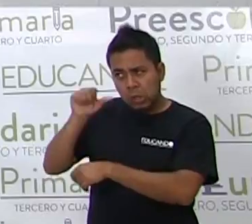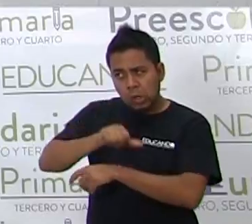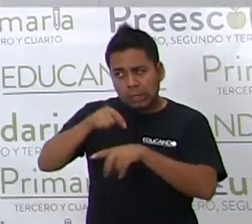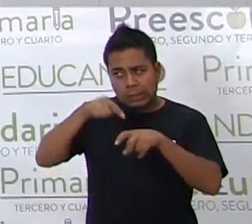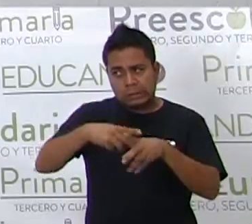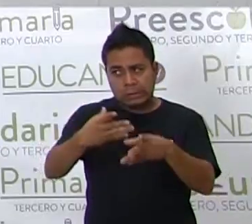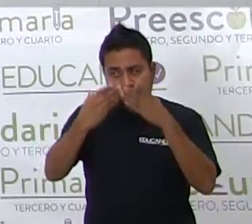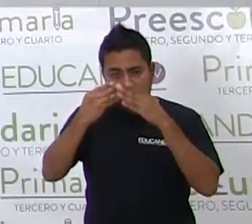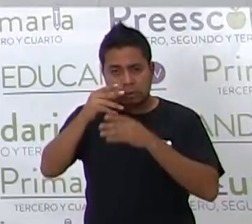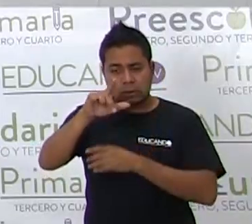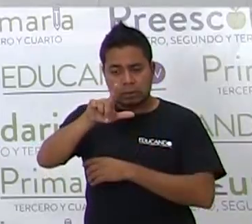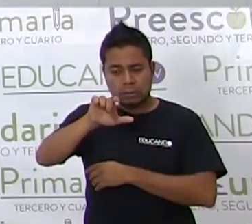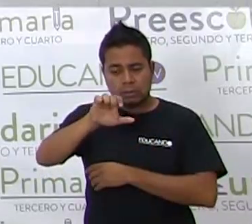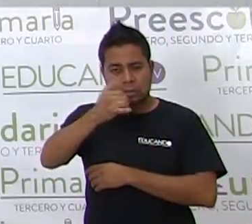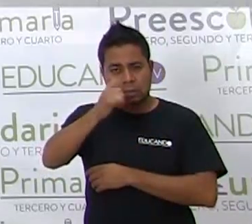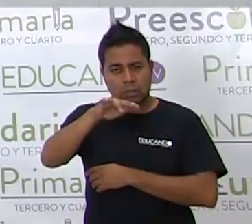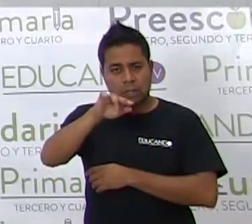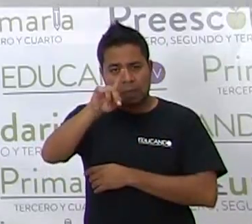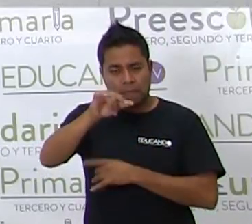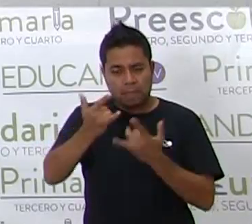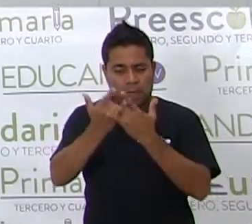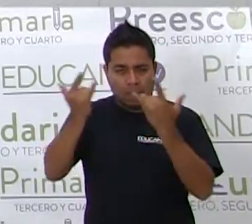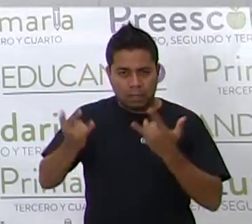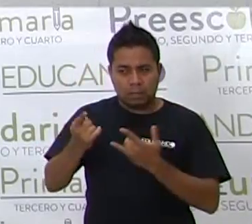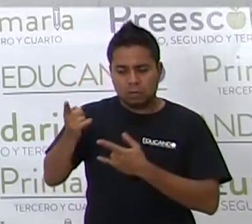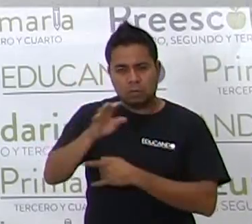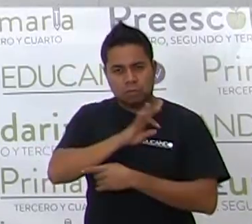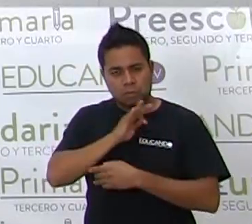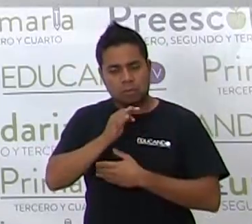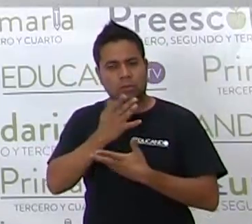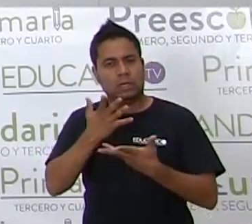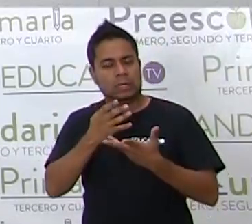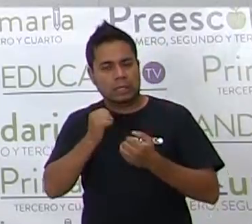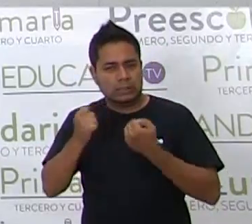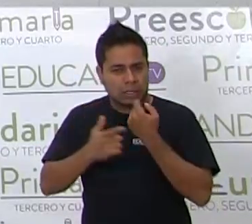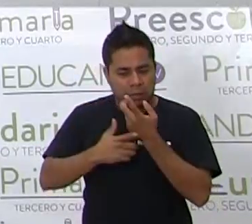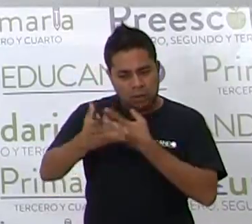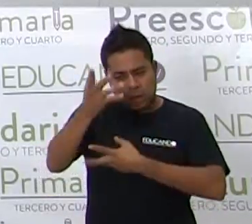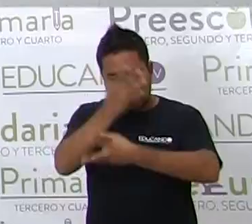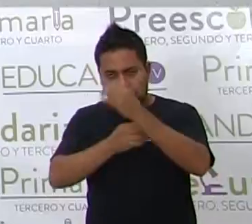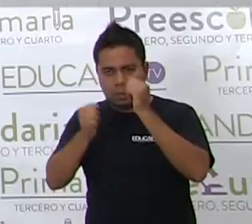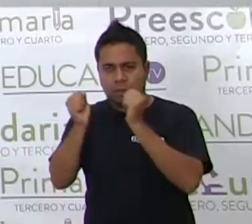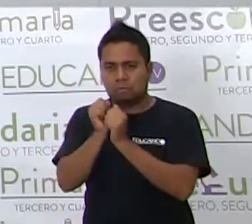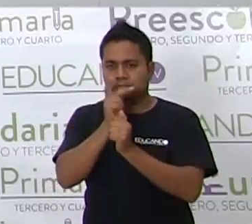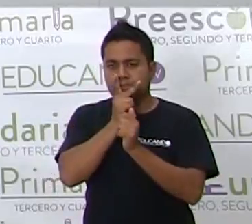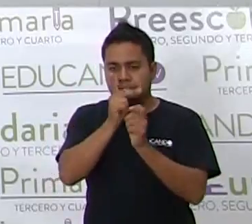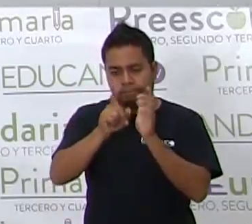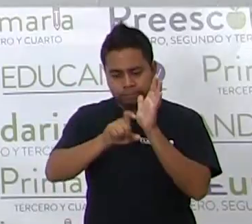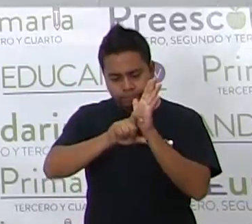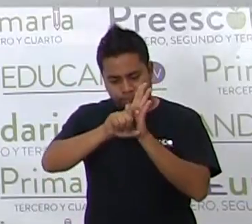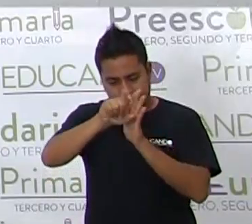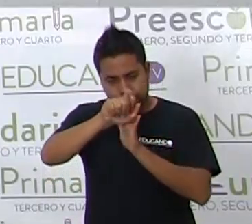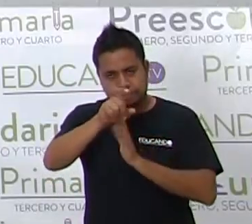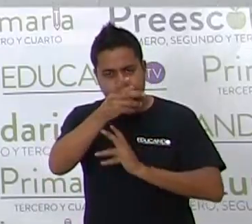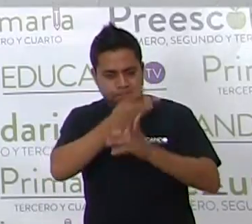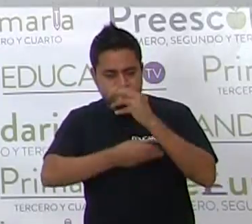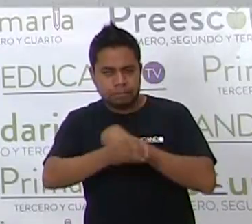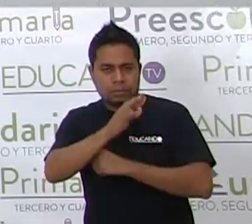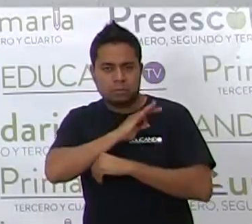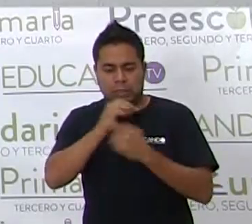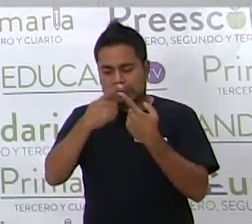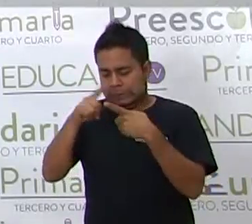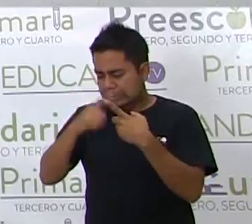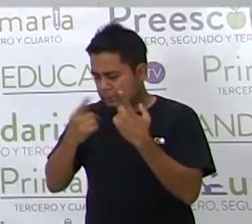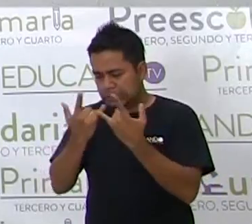las leyendas y así puedas ir jugando y enriqueciendo tu vocabulario y aparte el desglose de leyendas que